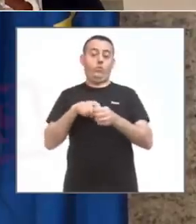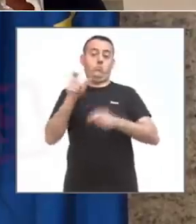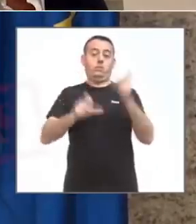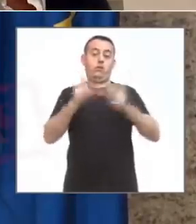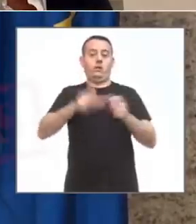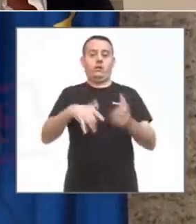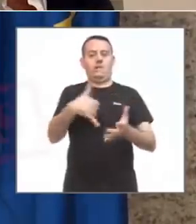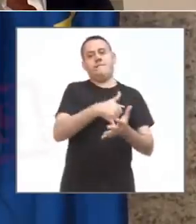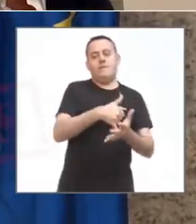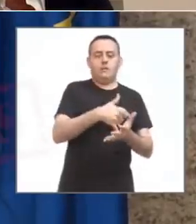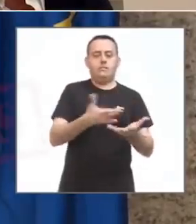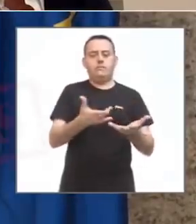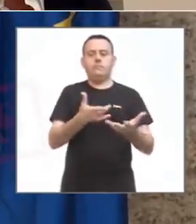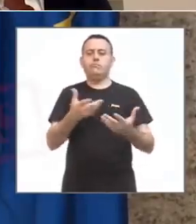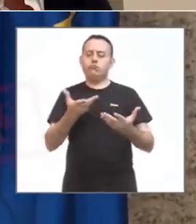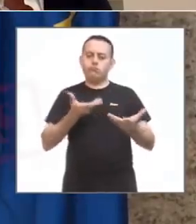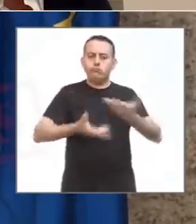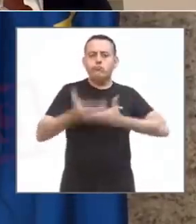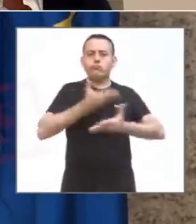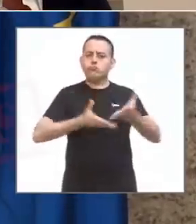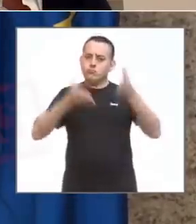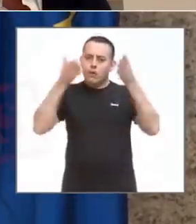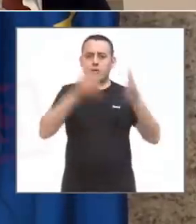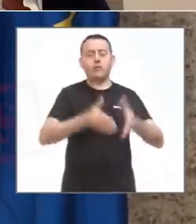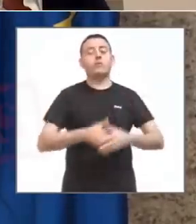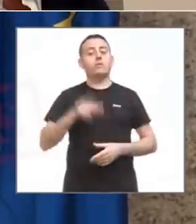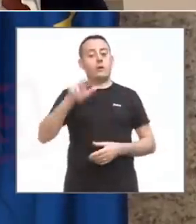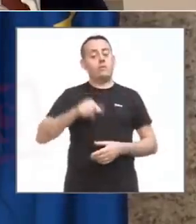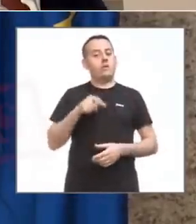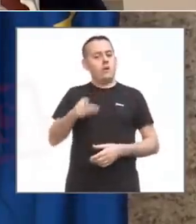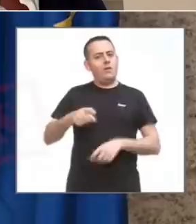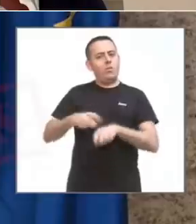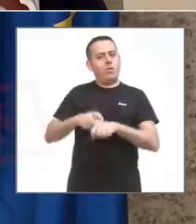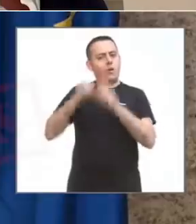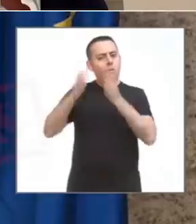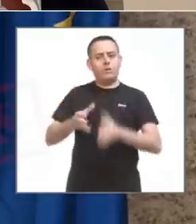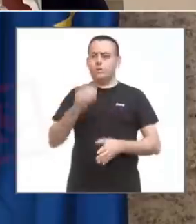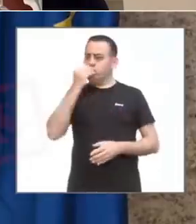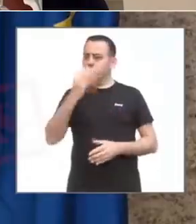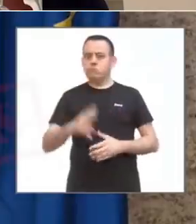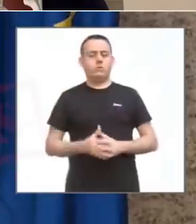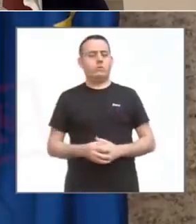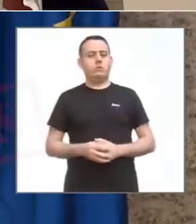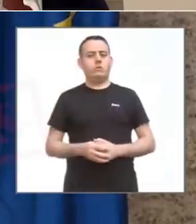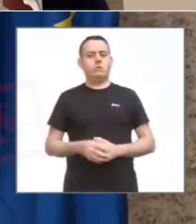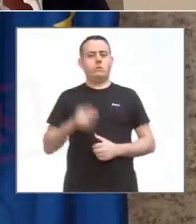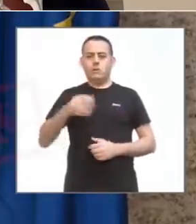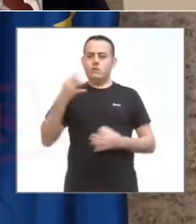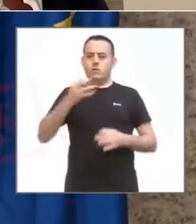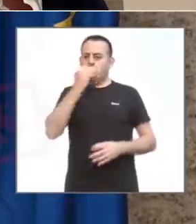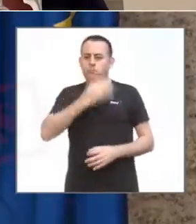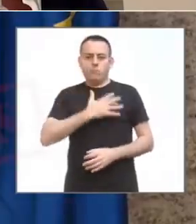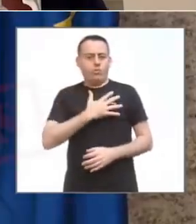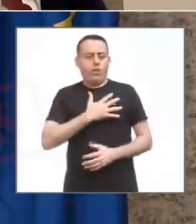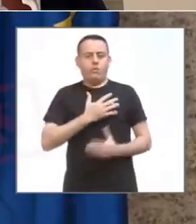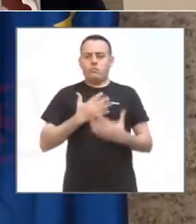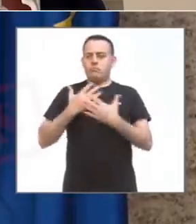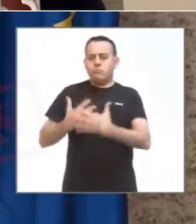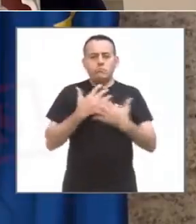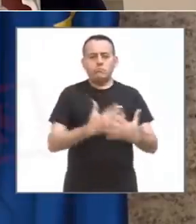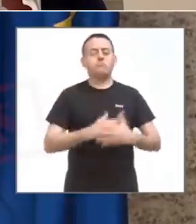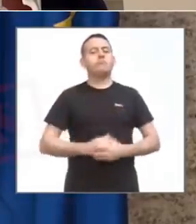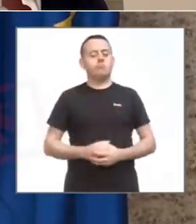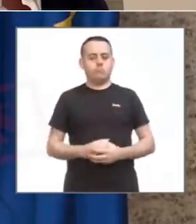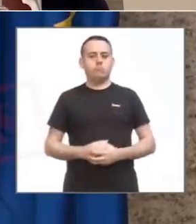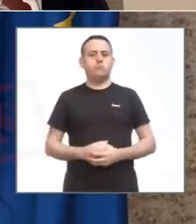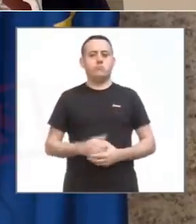evolución de la pandemia en la Comunidad Valenciana. Desde luego, nosotros creemos que se podían haber hecho las cosas mejor. Y además, Ximo Puig,